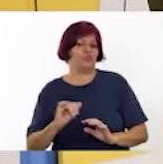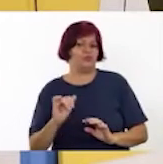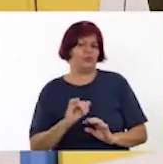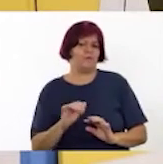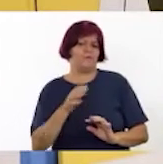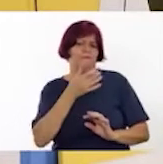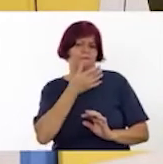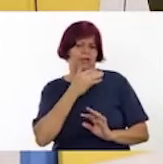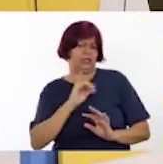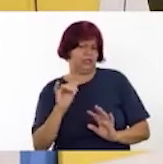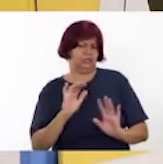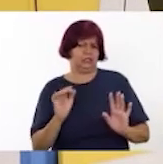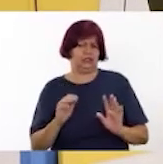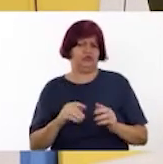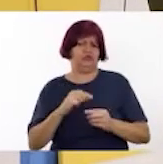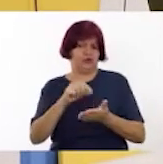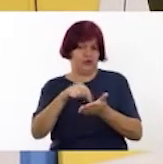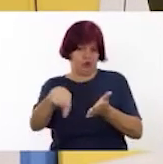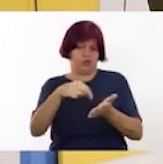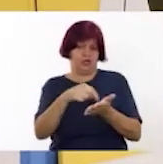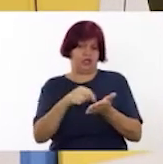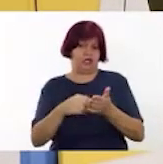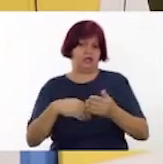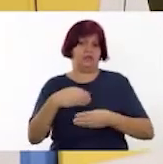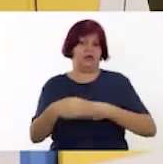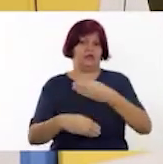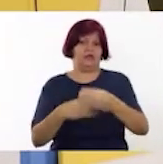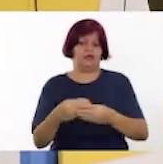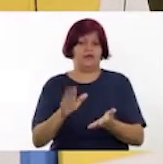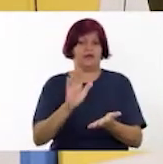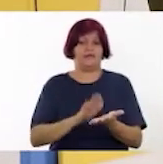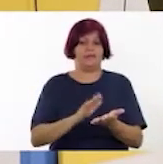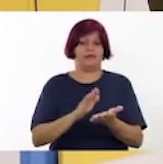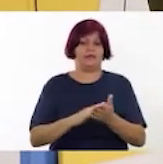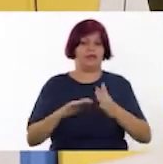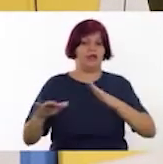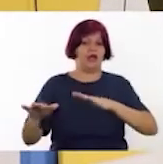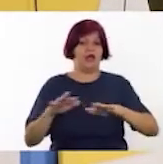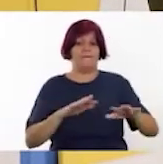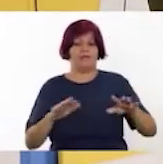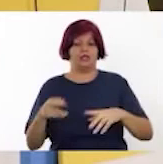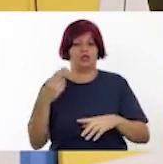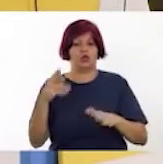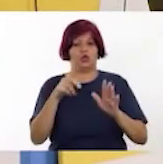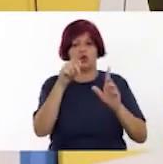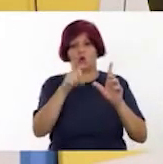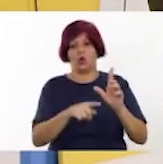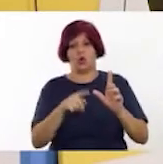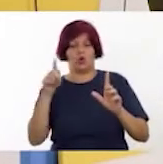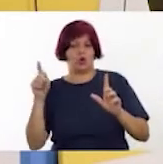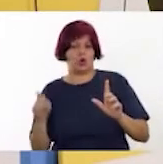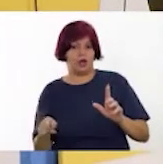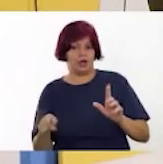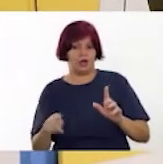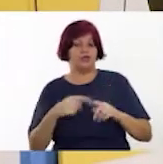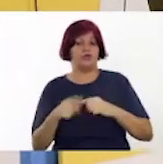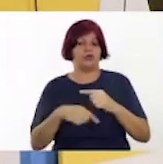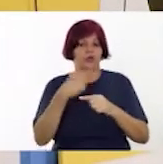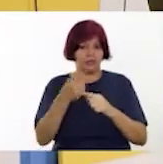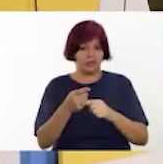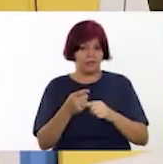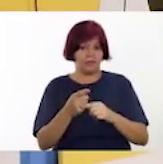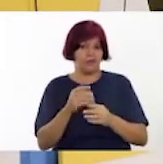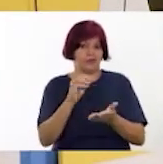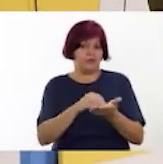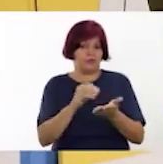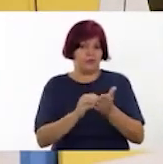los pasos. Y después que escriba los pasos, plantee la proporcionalidad entre los lados. Y después que plantee la proporcionalidad entre